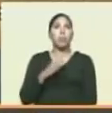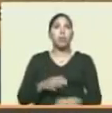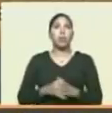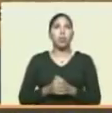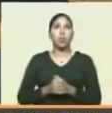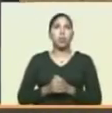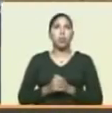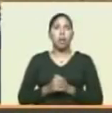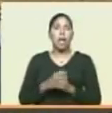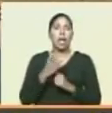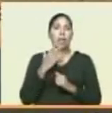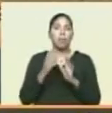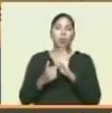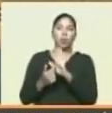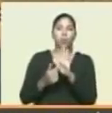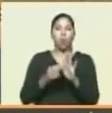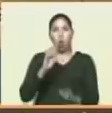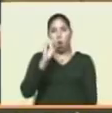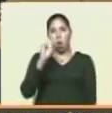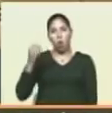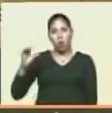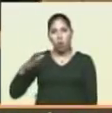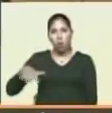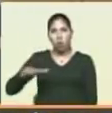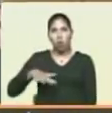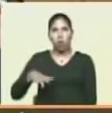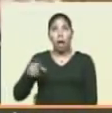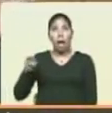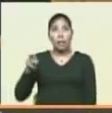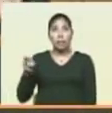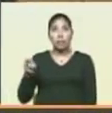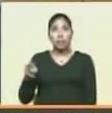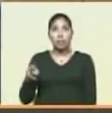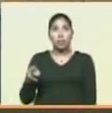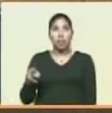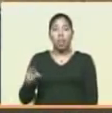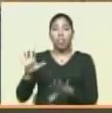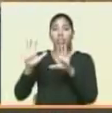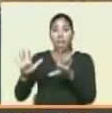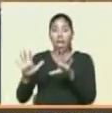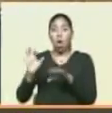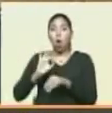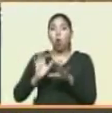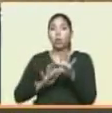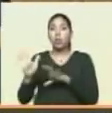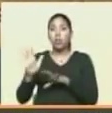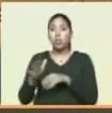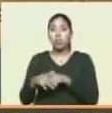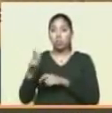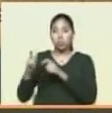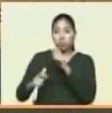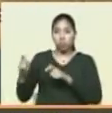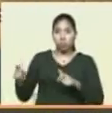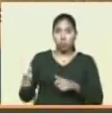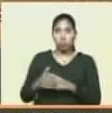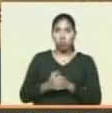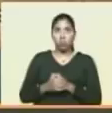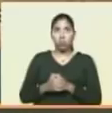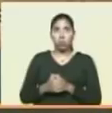bastante lúcido también, pues. Como allí hay 10, 15 actores, y si nadie siembra